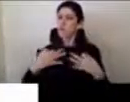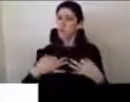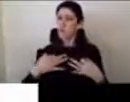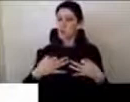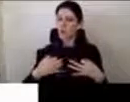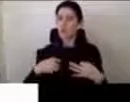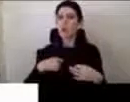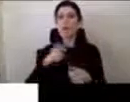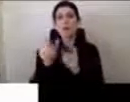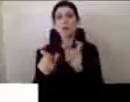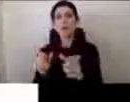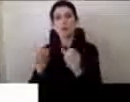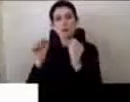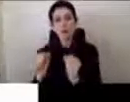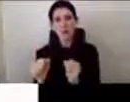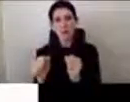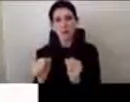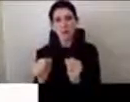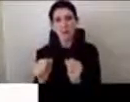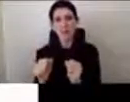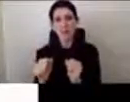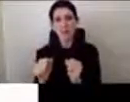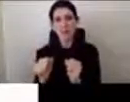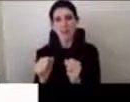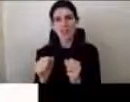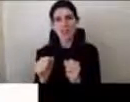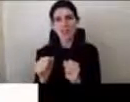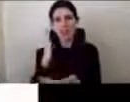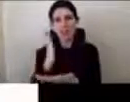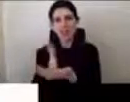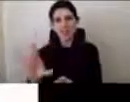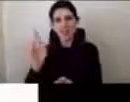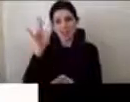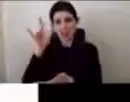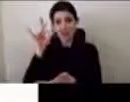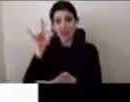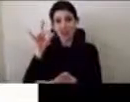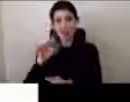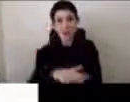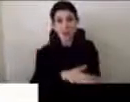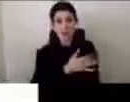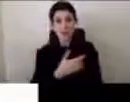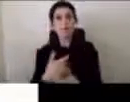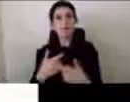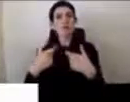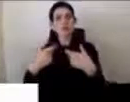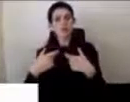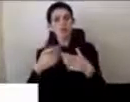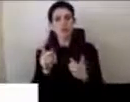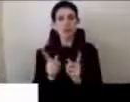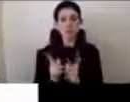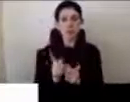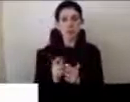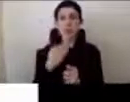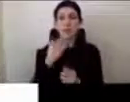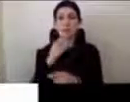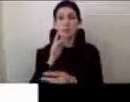capaces de tomar decisiones, puedan aprender a manejar sus emociones y a interactuar positivamente con